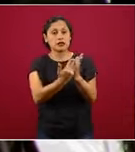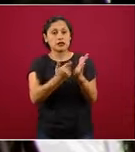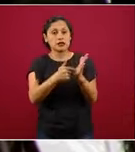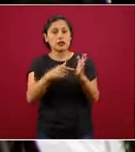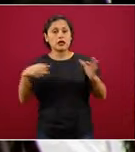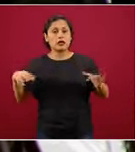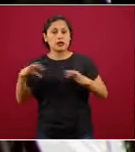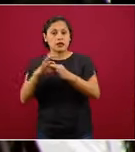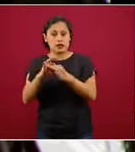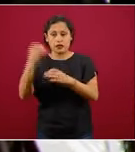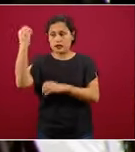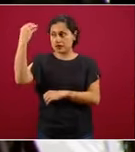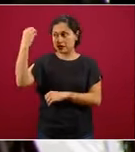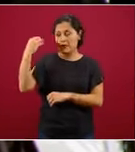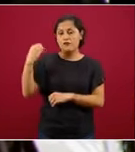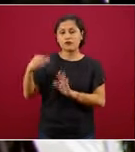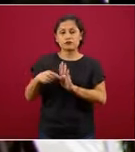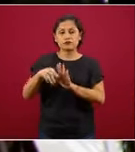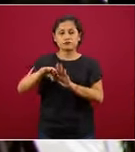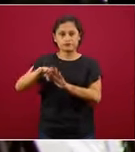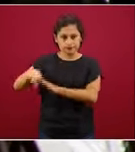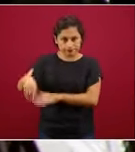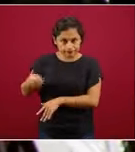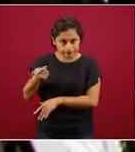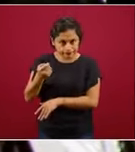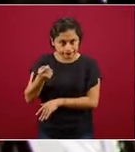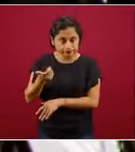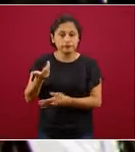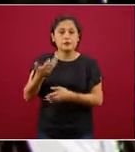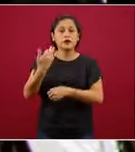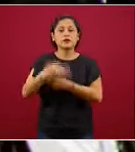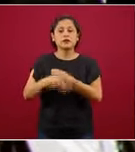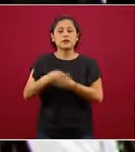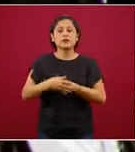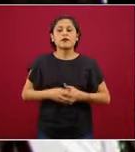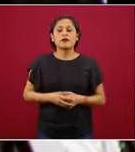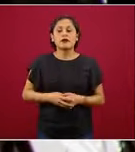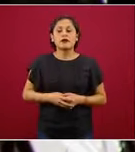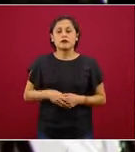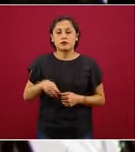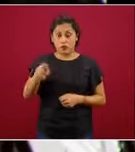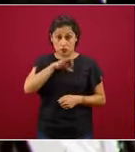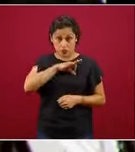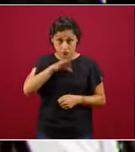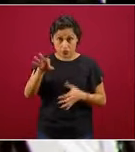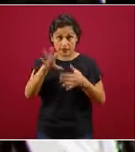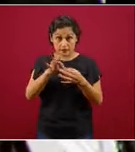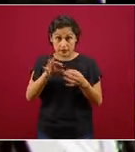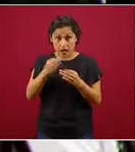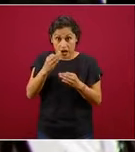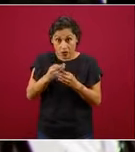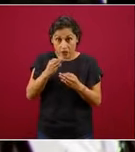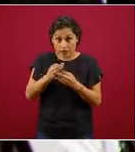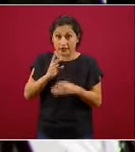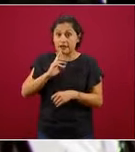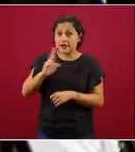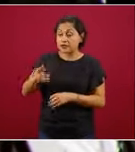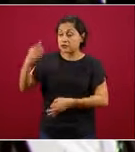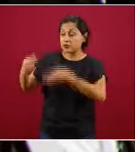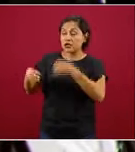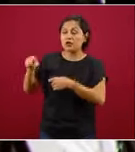de publicar pues este semáforo. ¿Lo va a hacer en este espacio? Incluso en este momento podría responderle a este juez